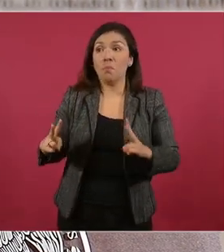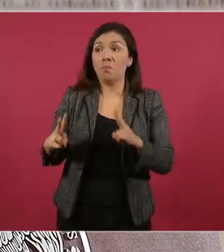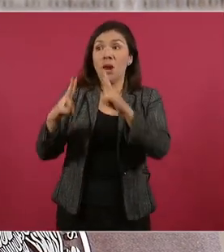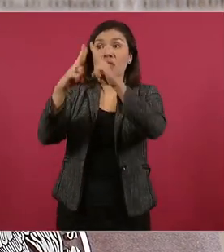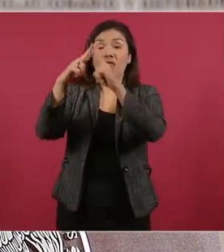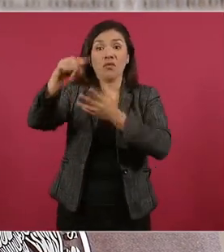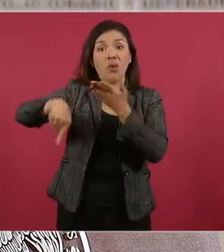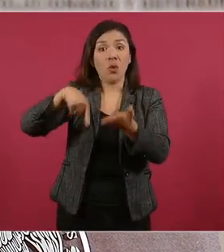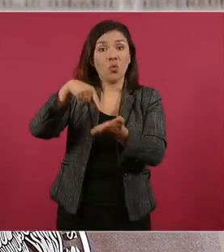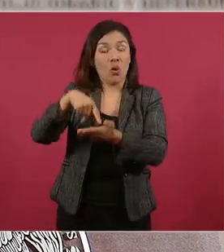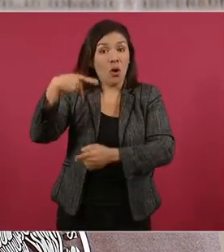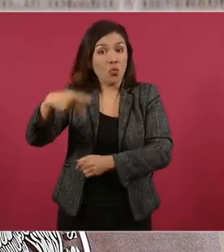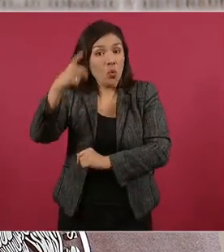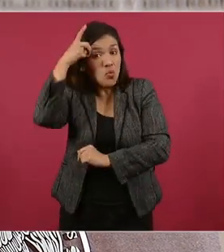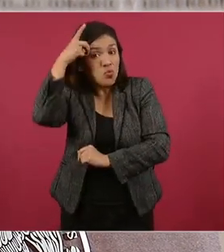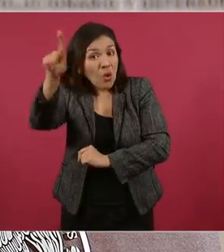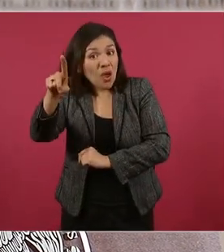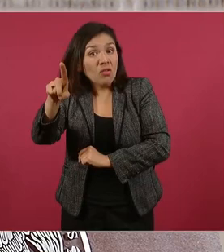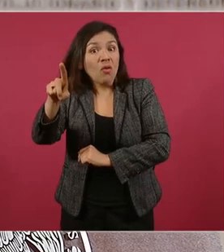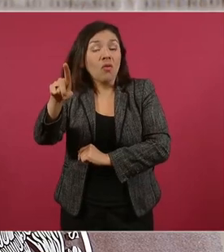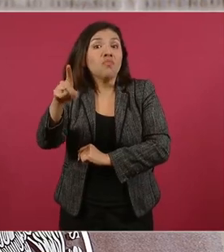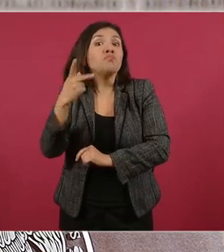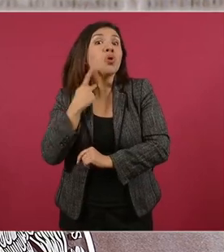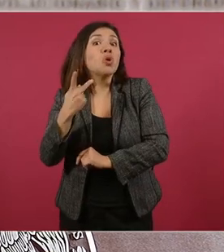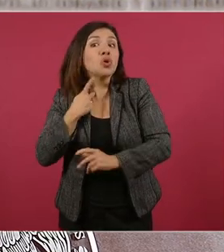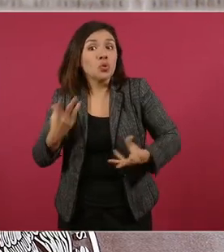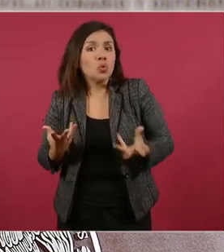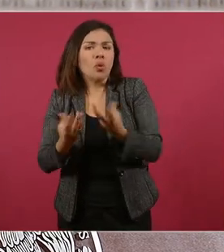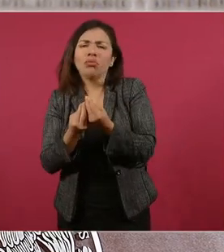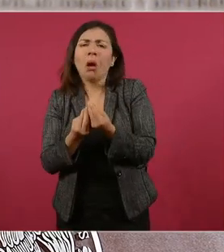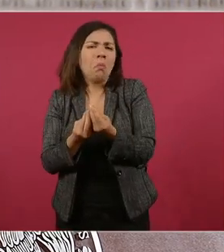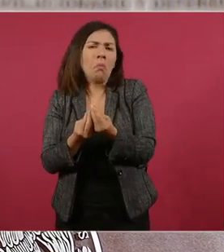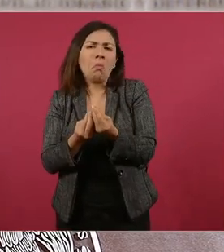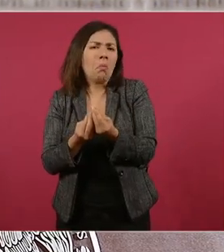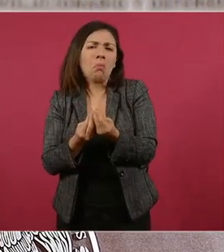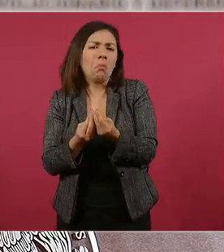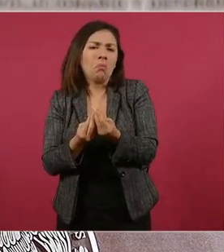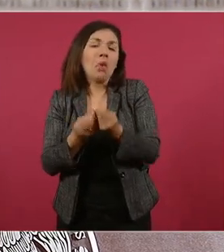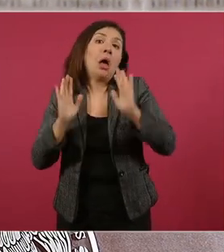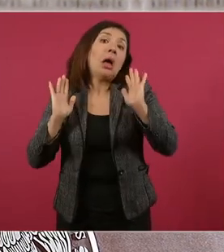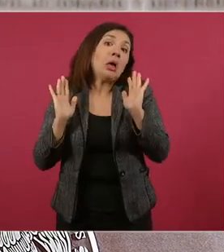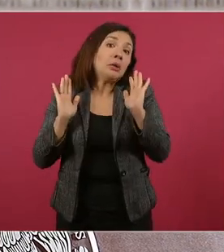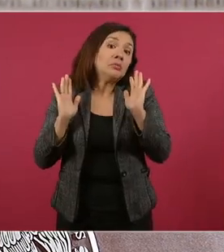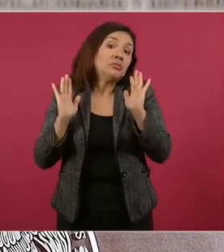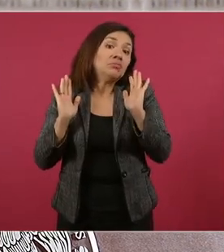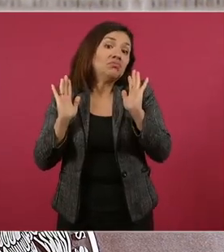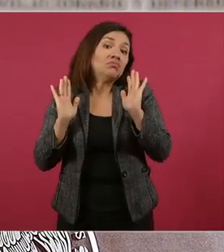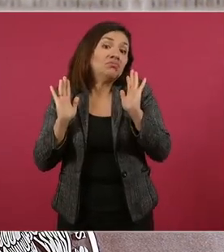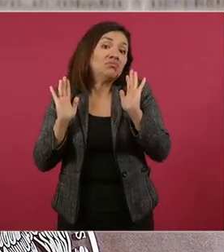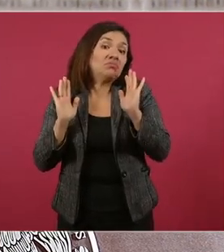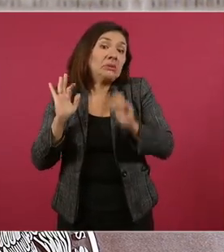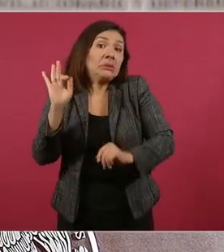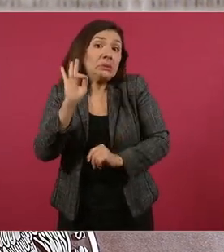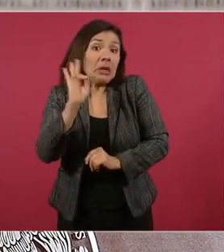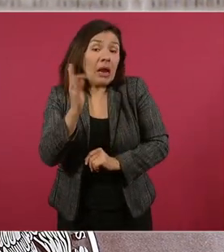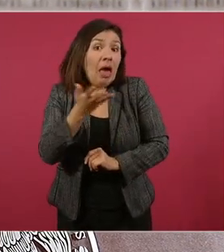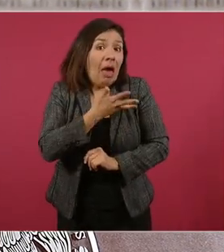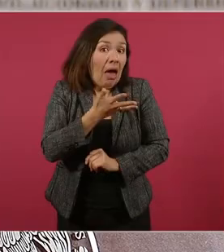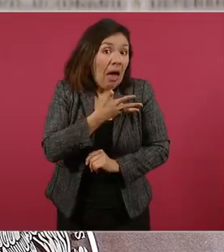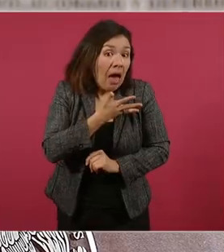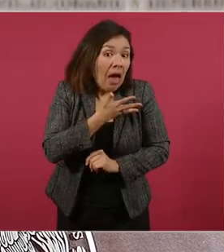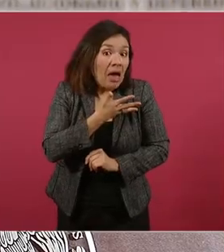plataforma que sea propiedad de algún político. O sea, seguramente si lo hubiera